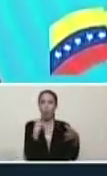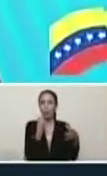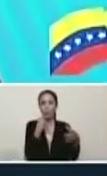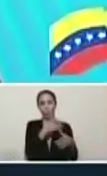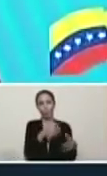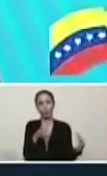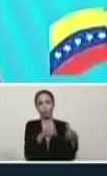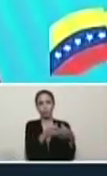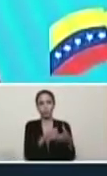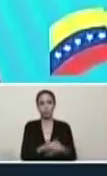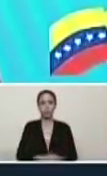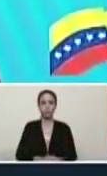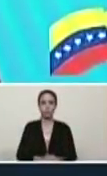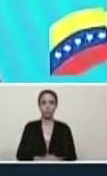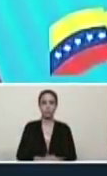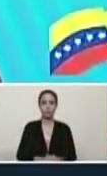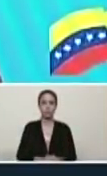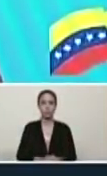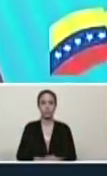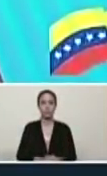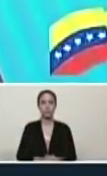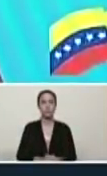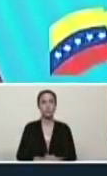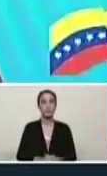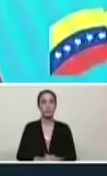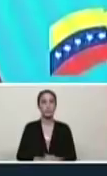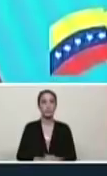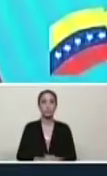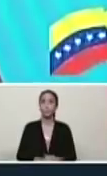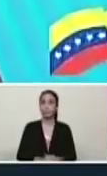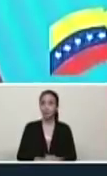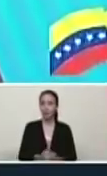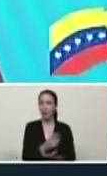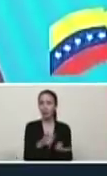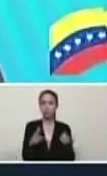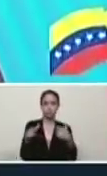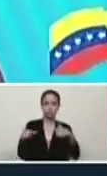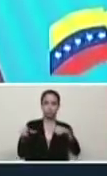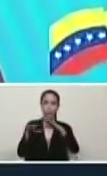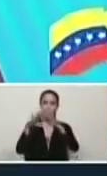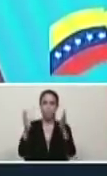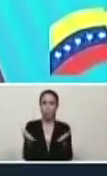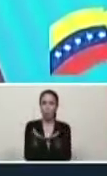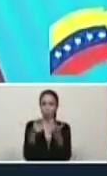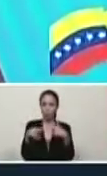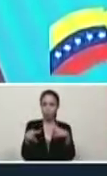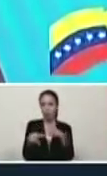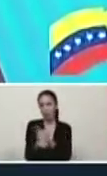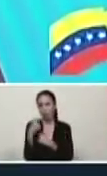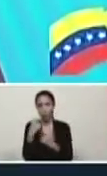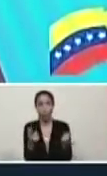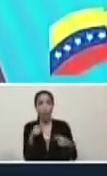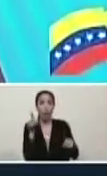Juventudes Democráticas del Mundo, que viene de Chipre. Y muchos de estos delegados